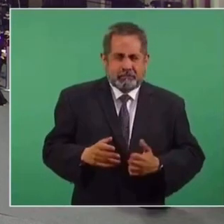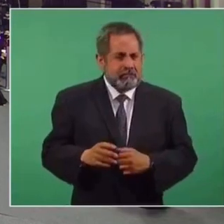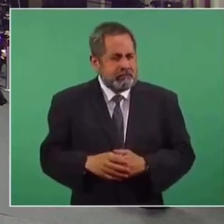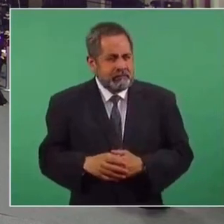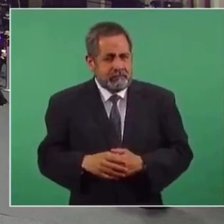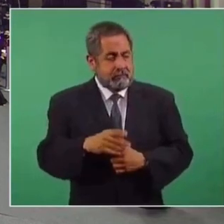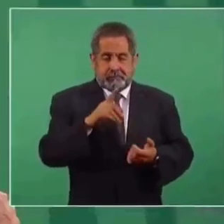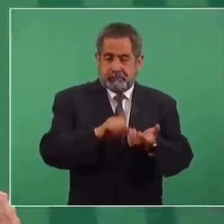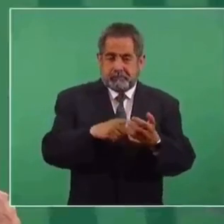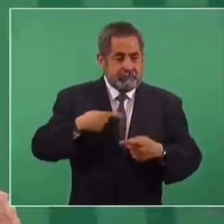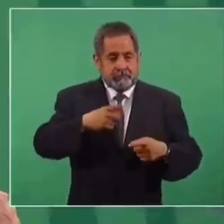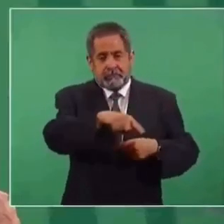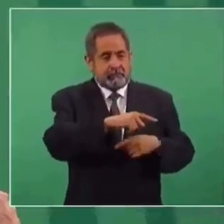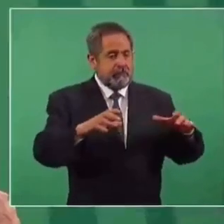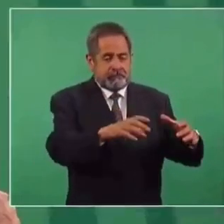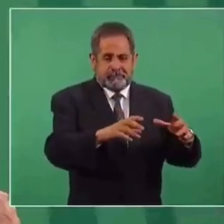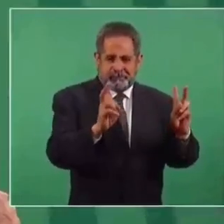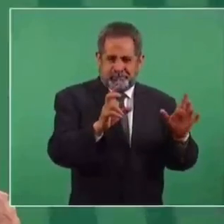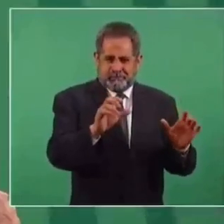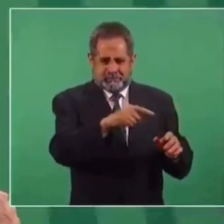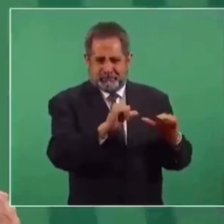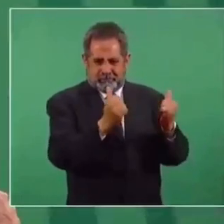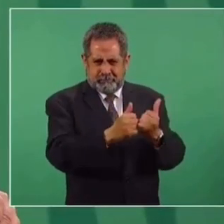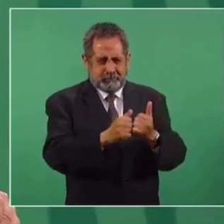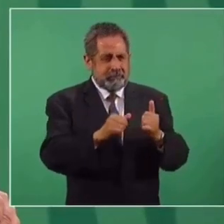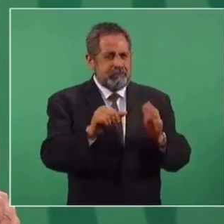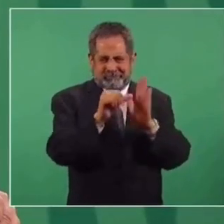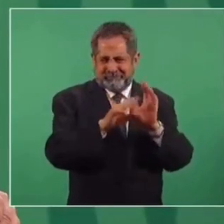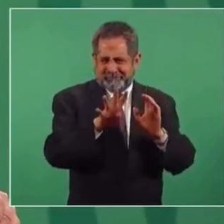toda la gente que tiene que ver con Artículo 19